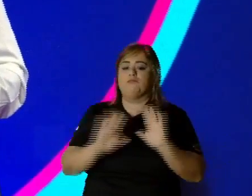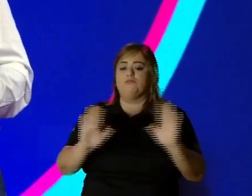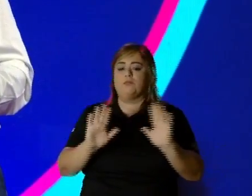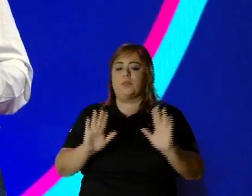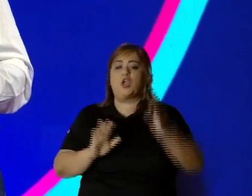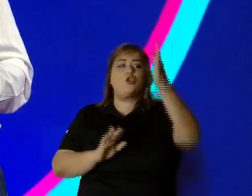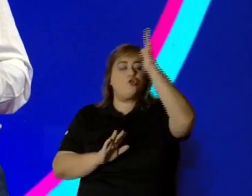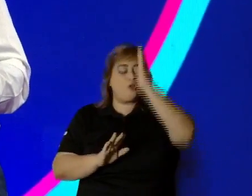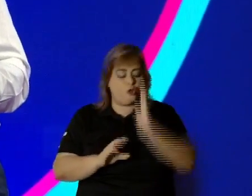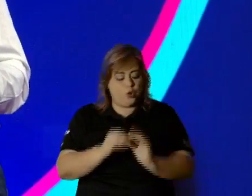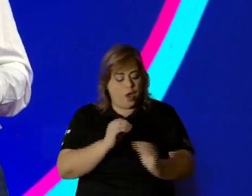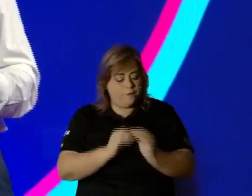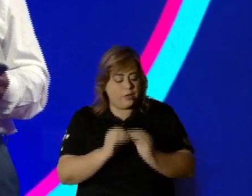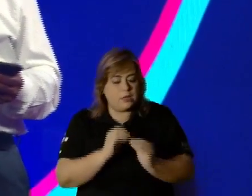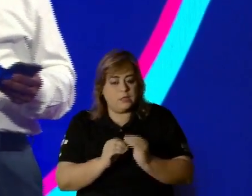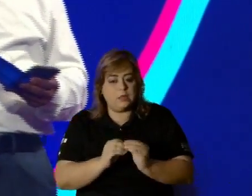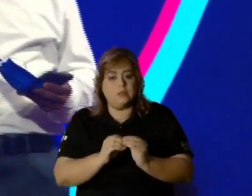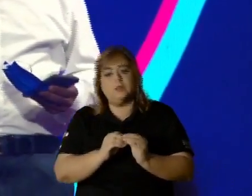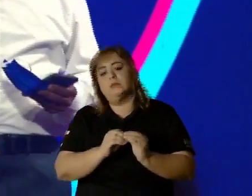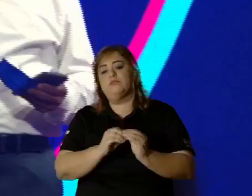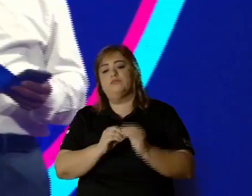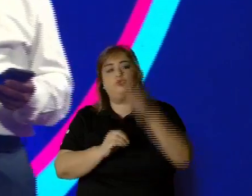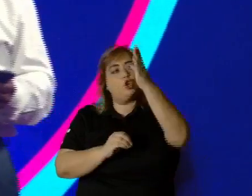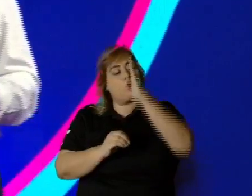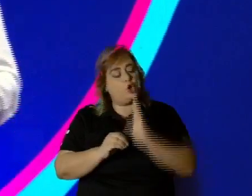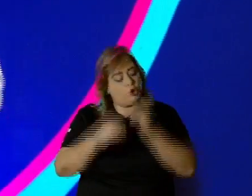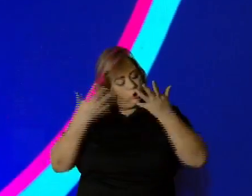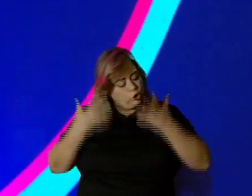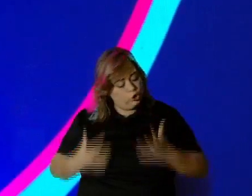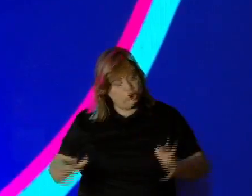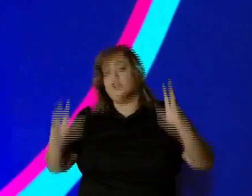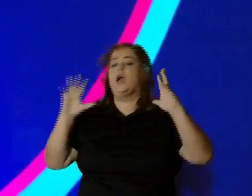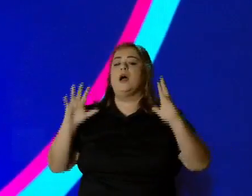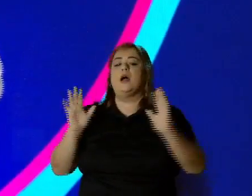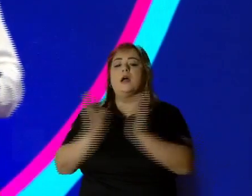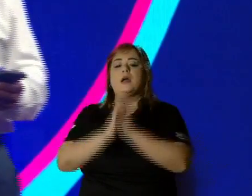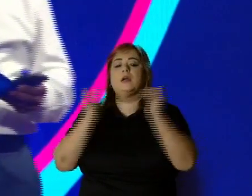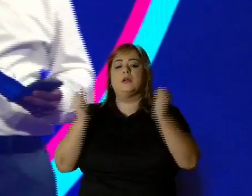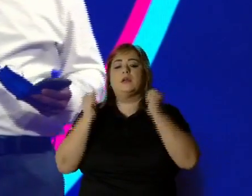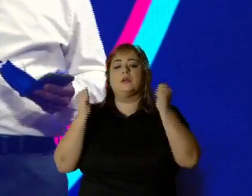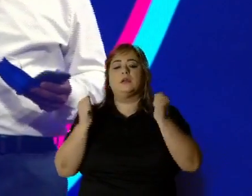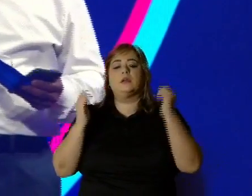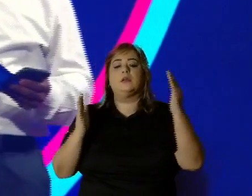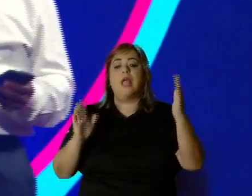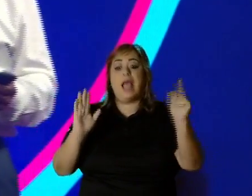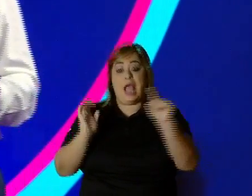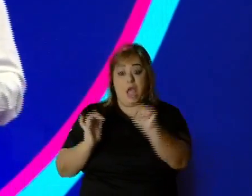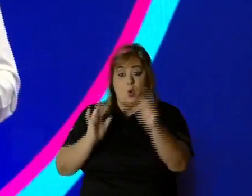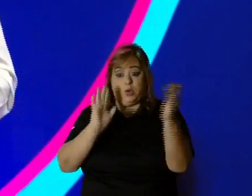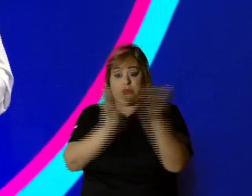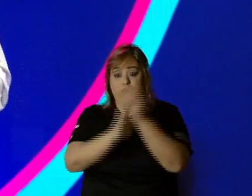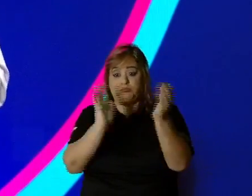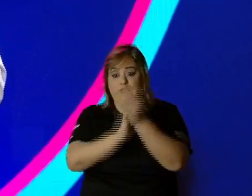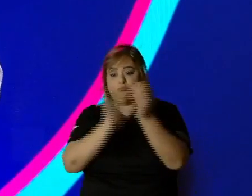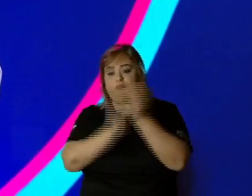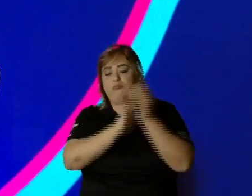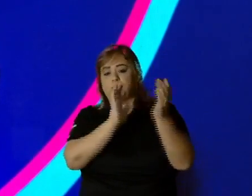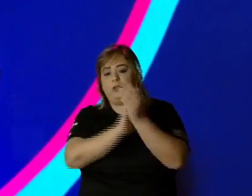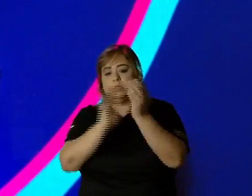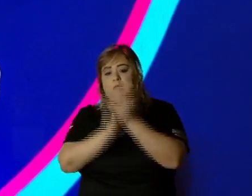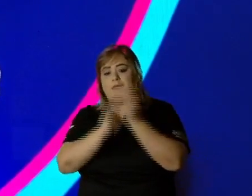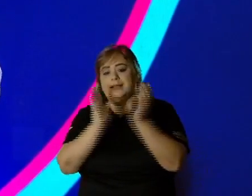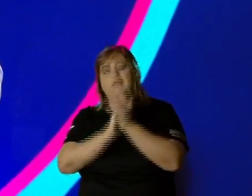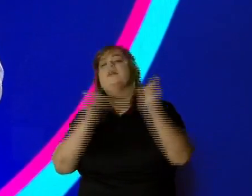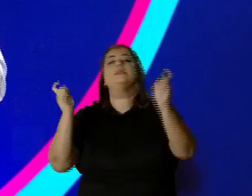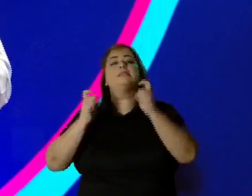Dios va a obrar, sino que Dios está obrando, gloria al Señor, aleluya. Oiga, denle un aplauso grande al Señor. Celebra